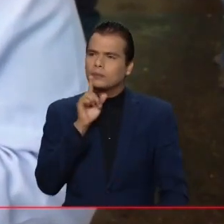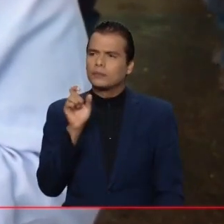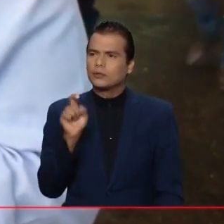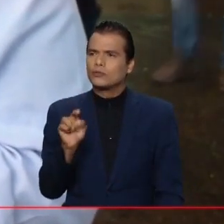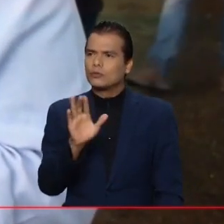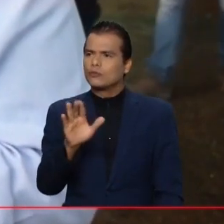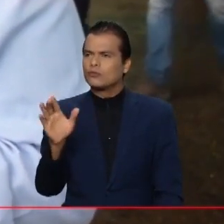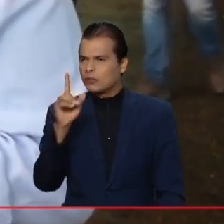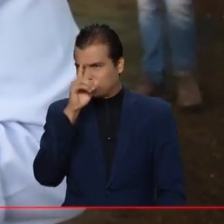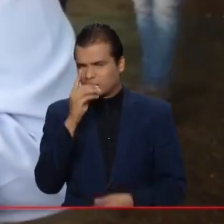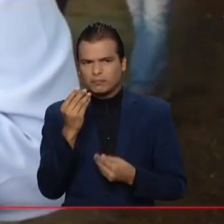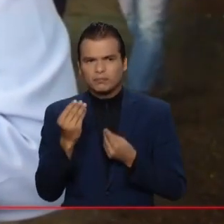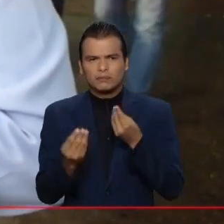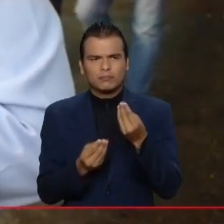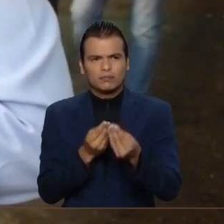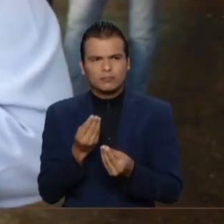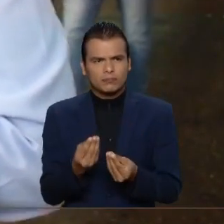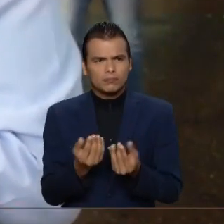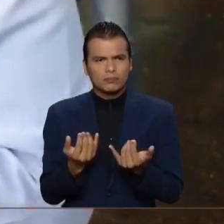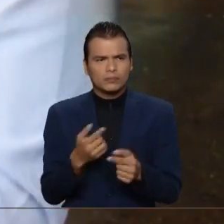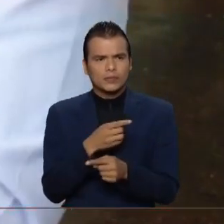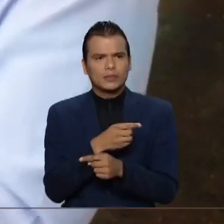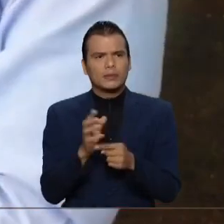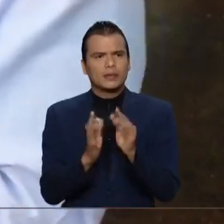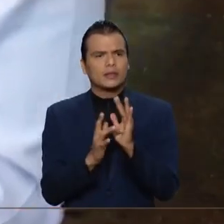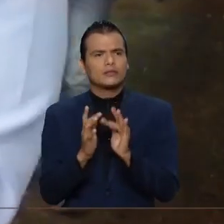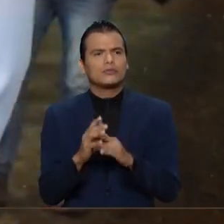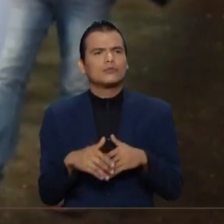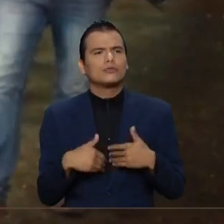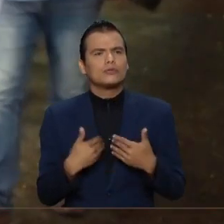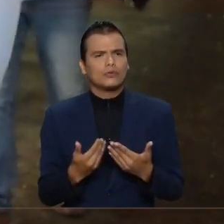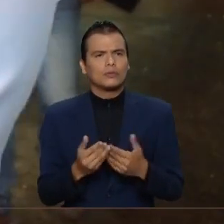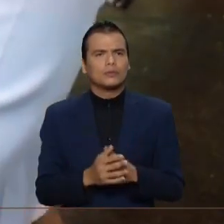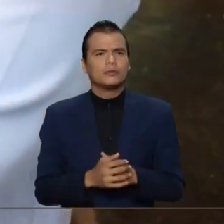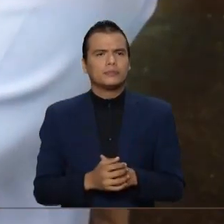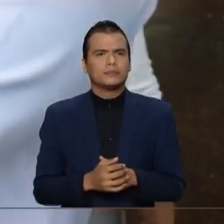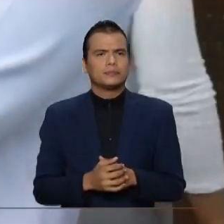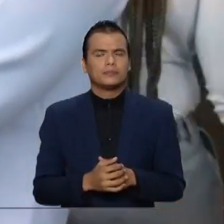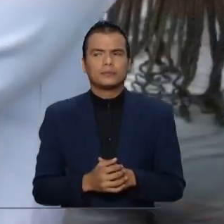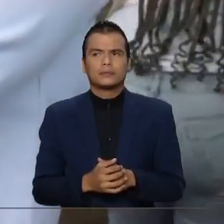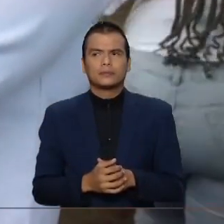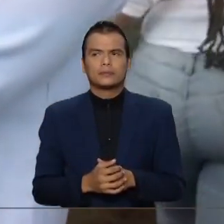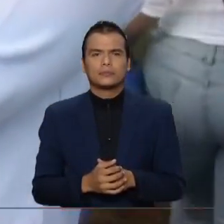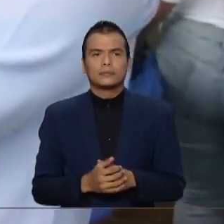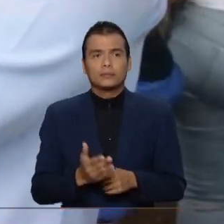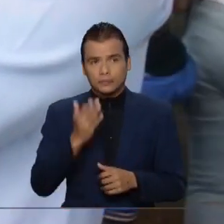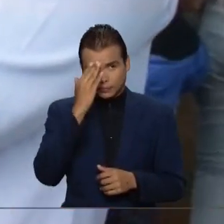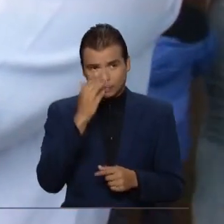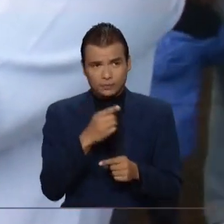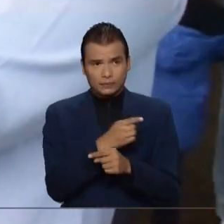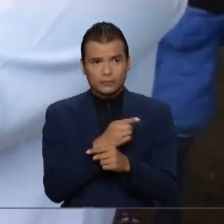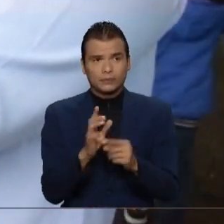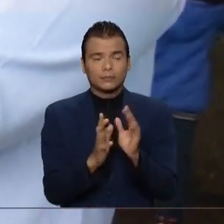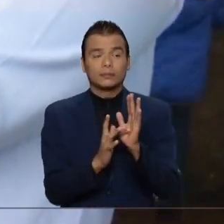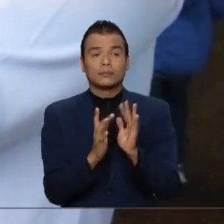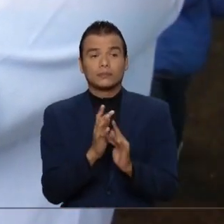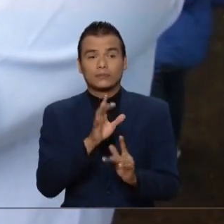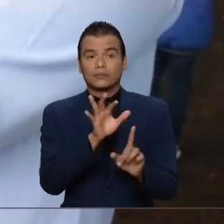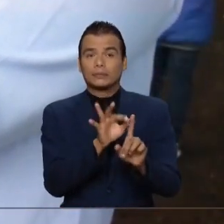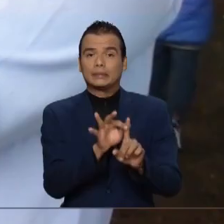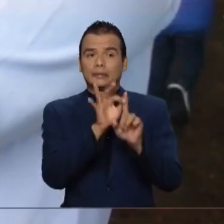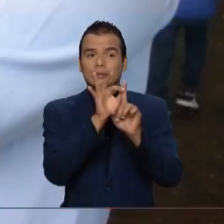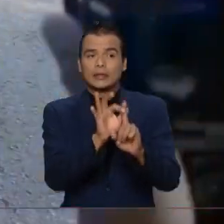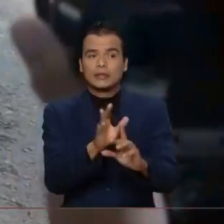acompañamiento de las autoridades en estos operativos. En el marco de la Semana Santa Segura para la ciudad de